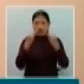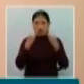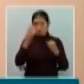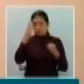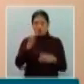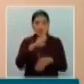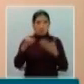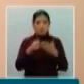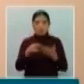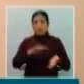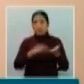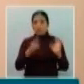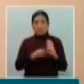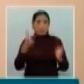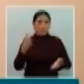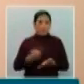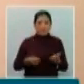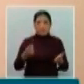que es